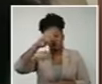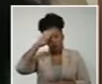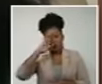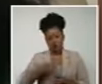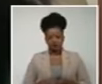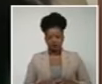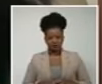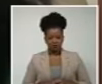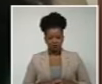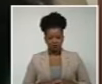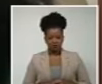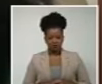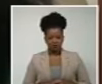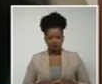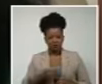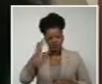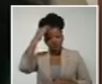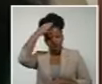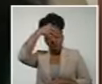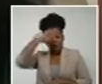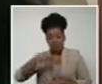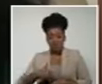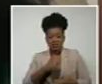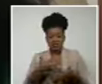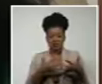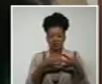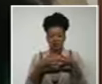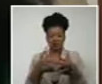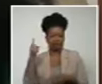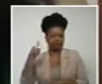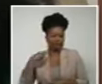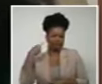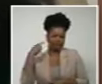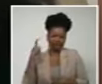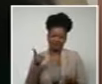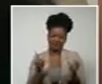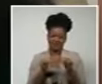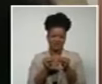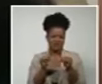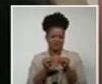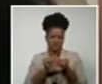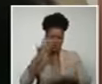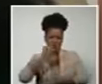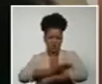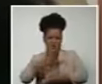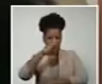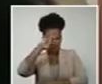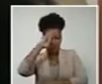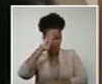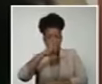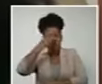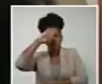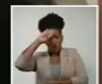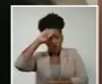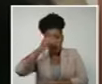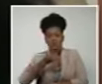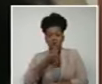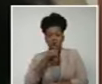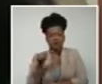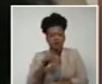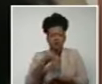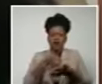tiene Trump es realmente una locura, un egoísmo. Cuba podría llevar médicos a Estados Unidos para